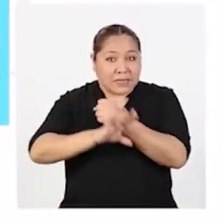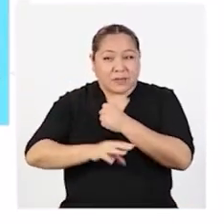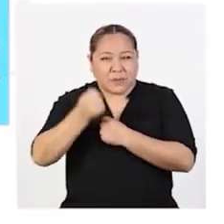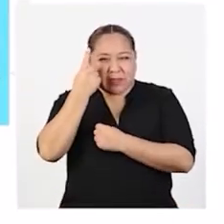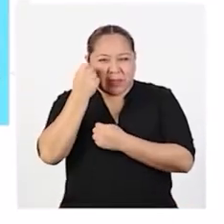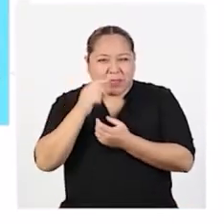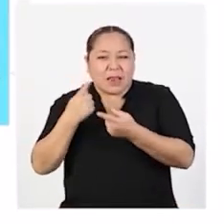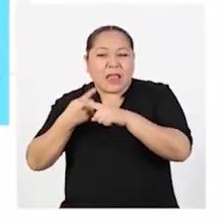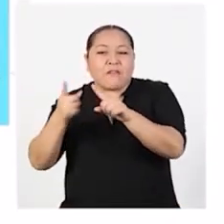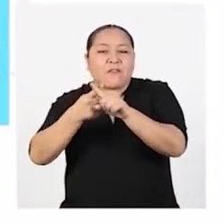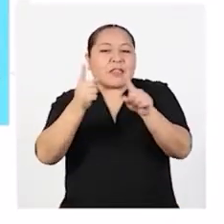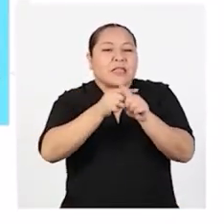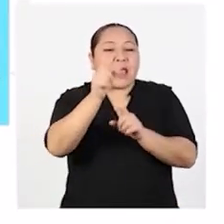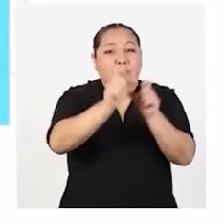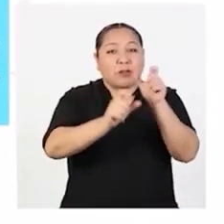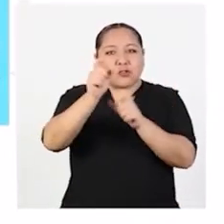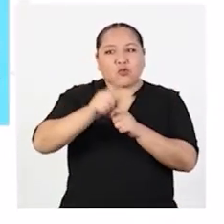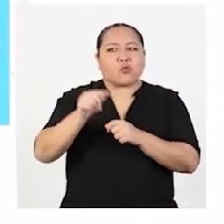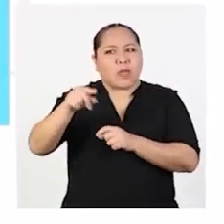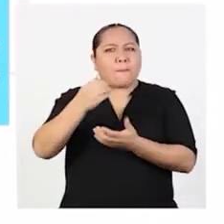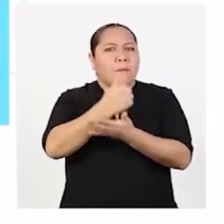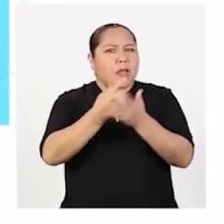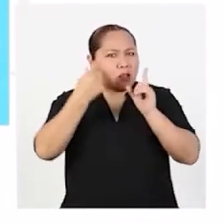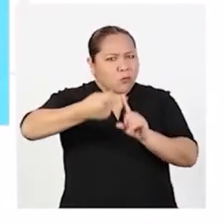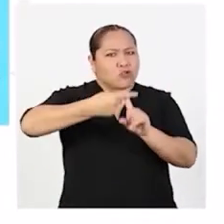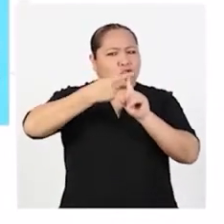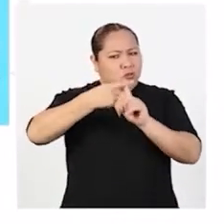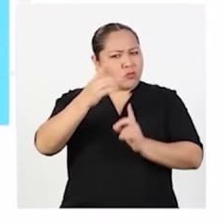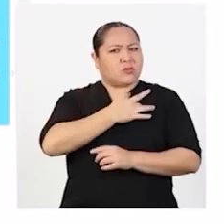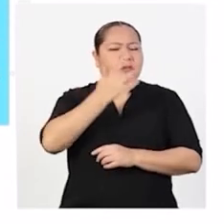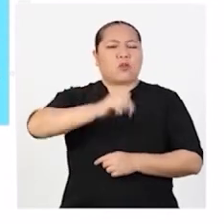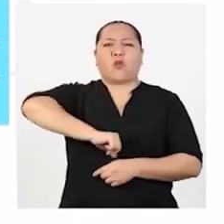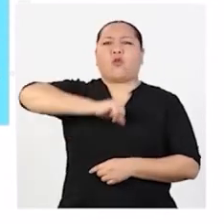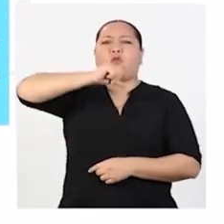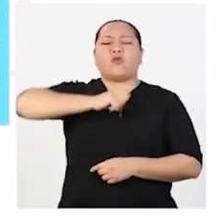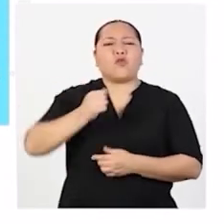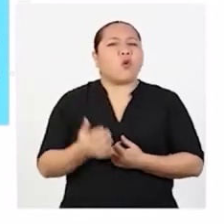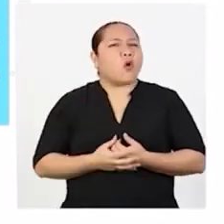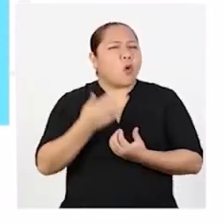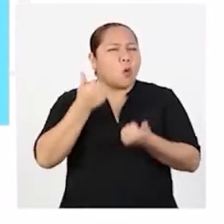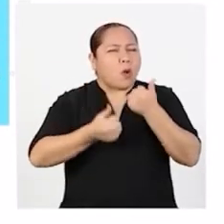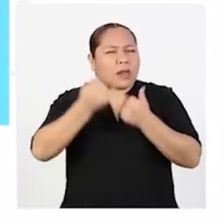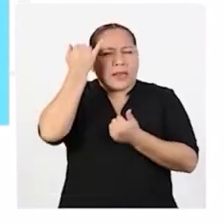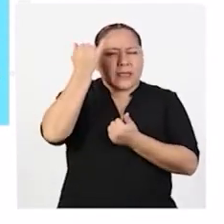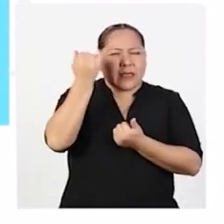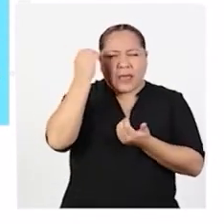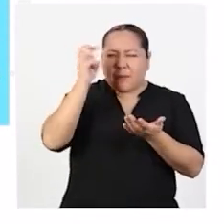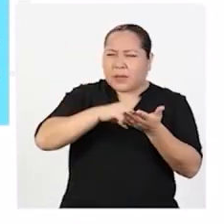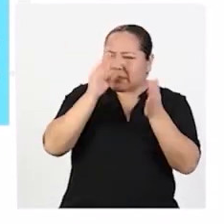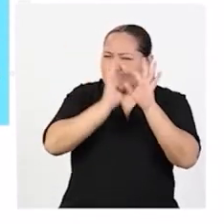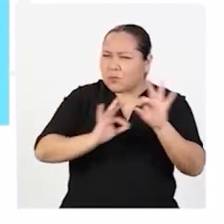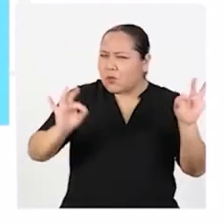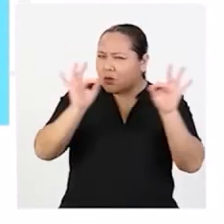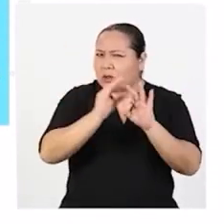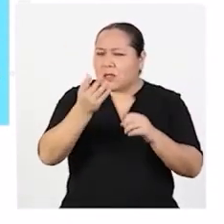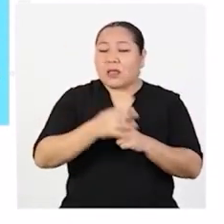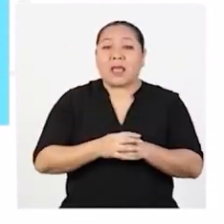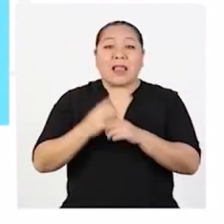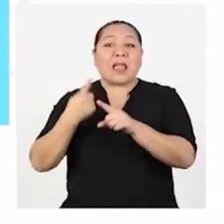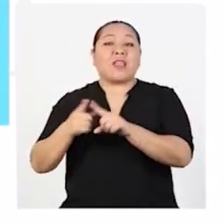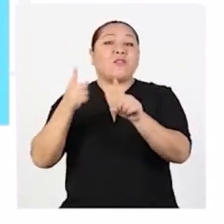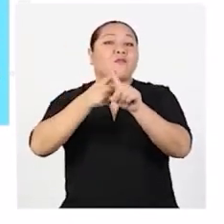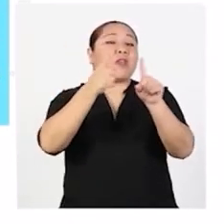programa de hoy hemos conocido cómo los aportes de los resultados del proyecto Genoma Humano son el sustento para entender